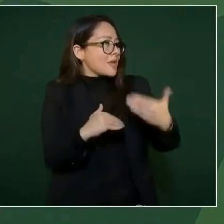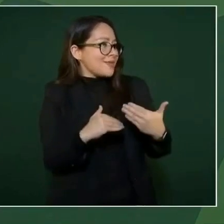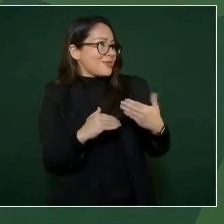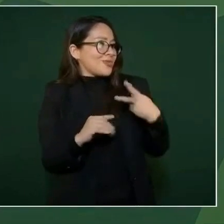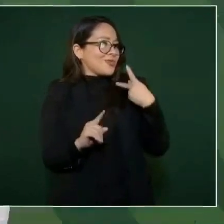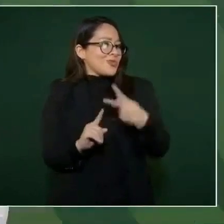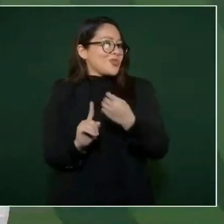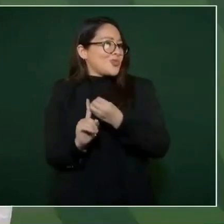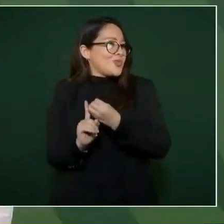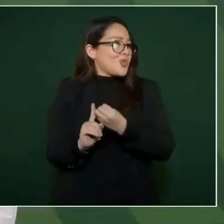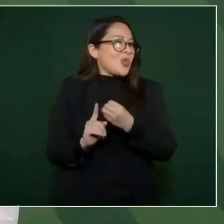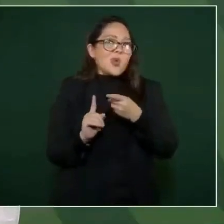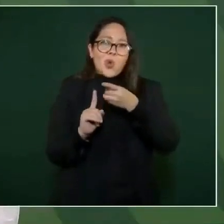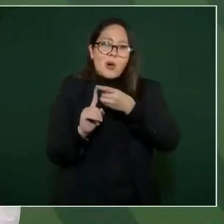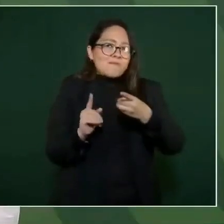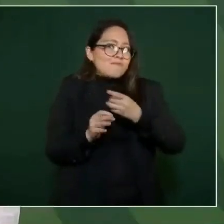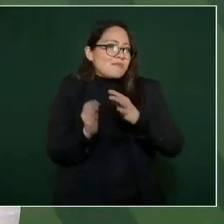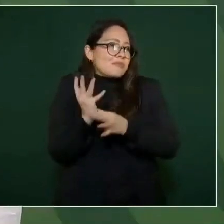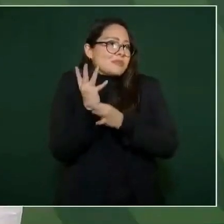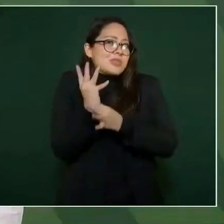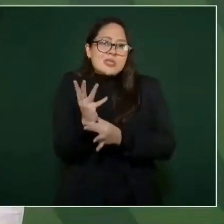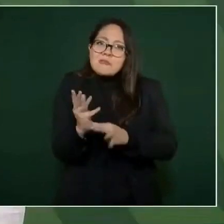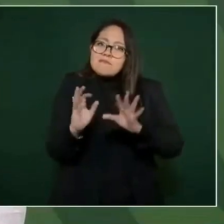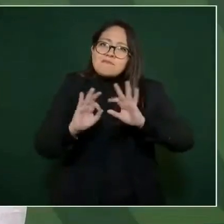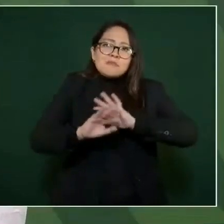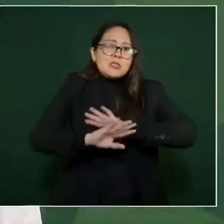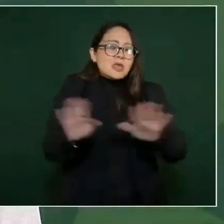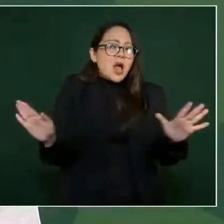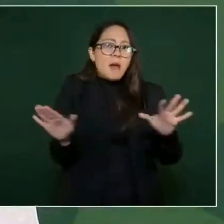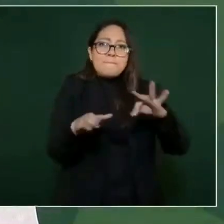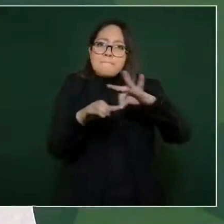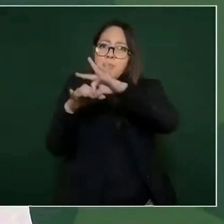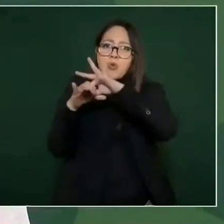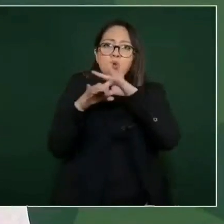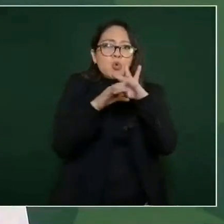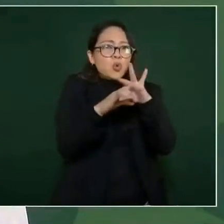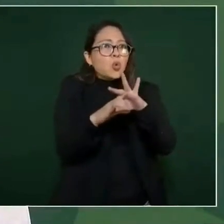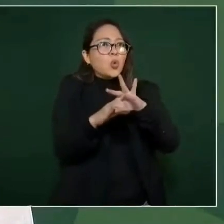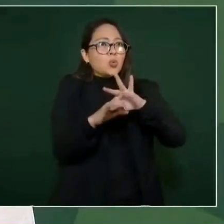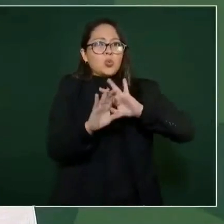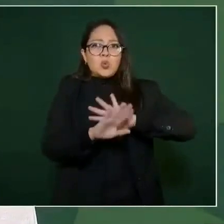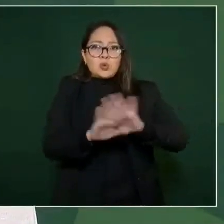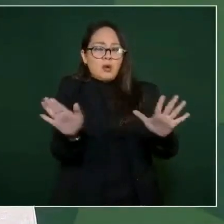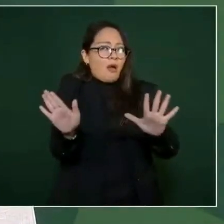de sufragio efectivo, que es voto efectivo, no reelección.